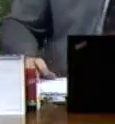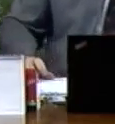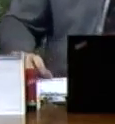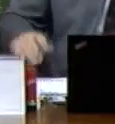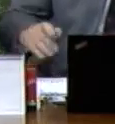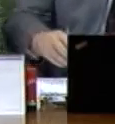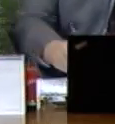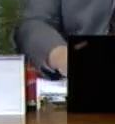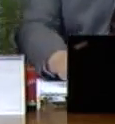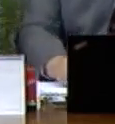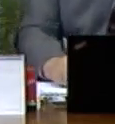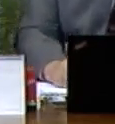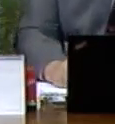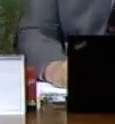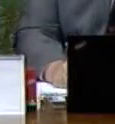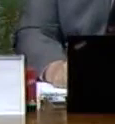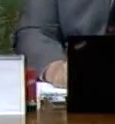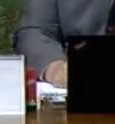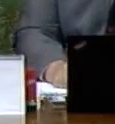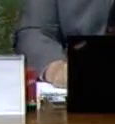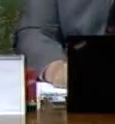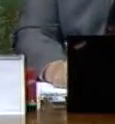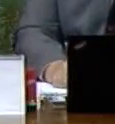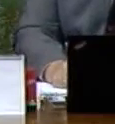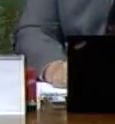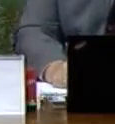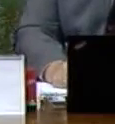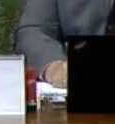Marcelo Schilling. Tiene usted la palabra, señor diputado.